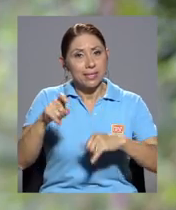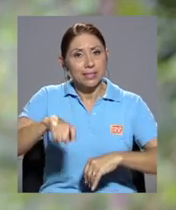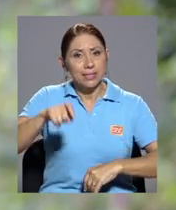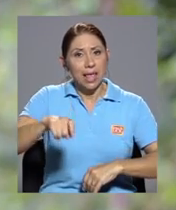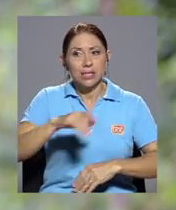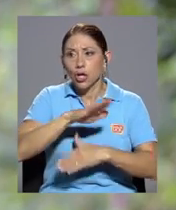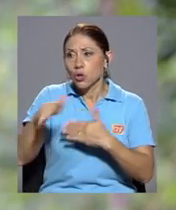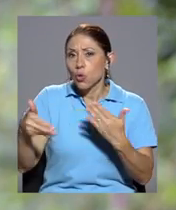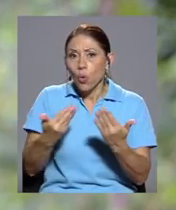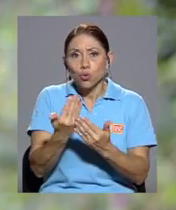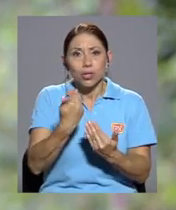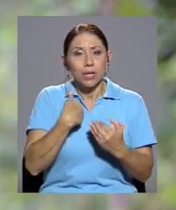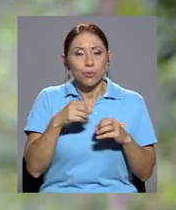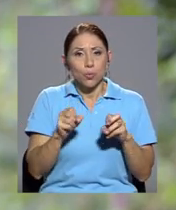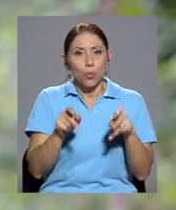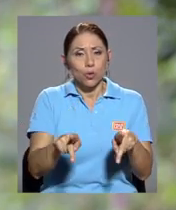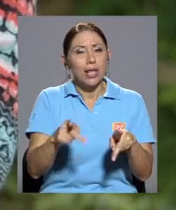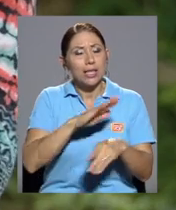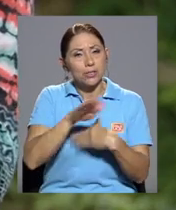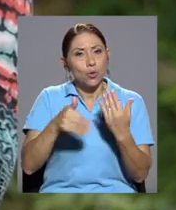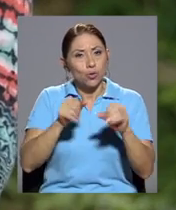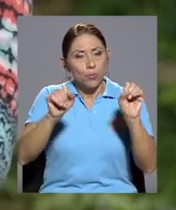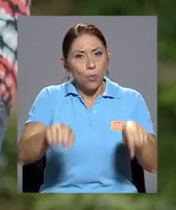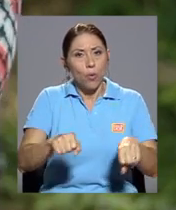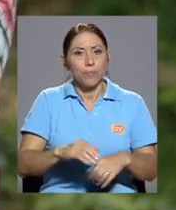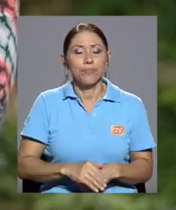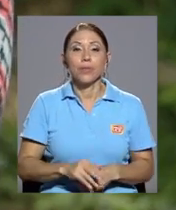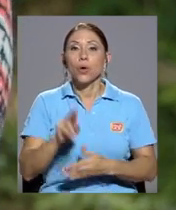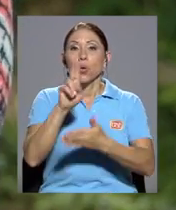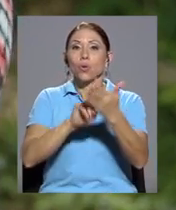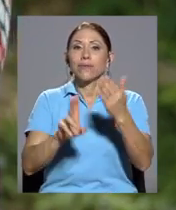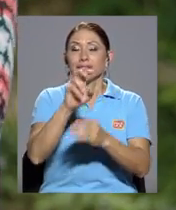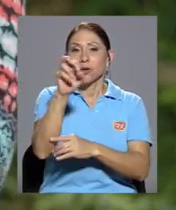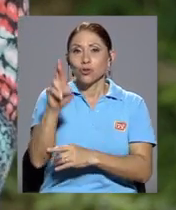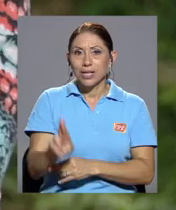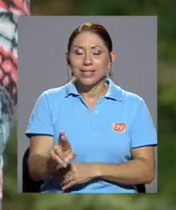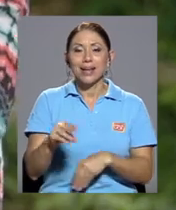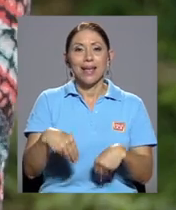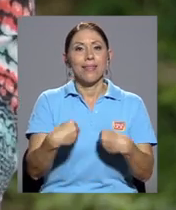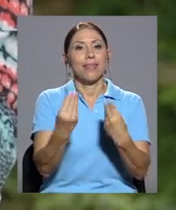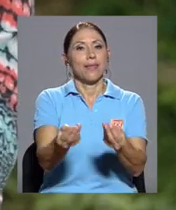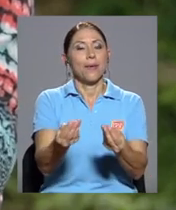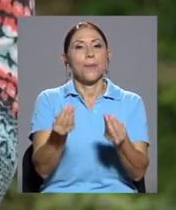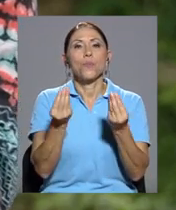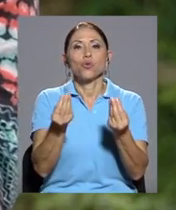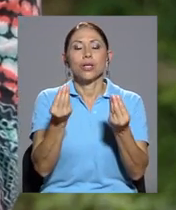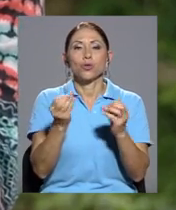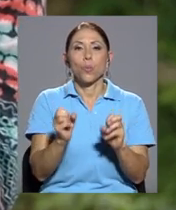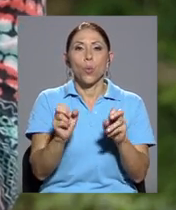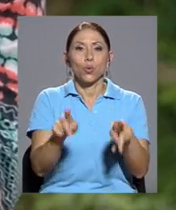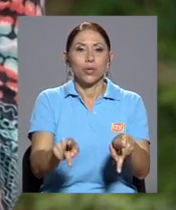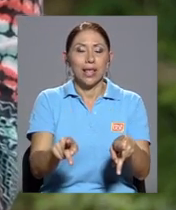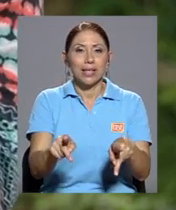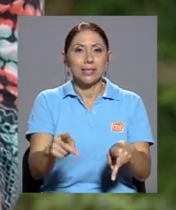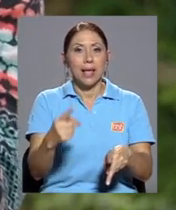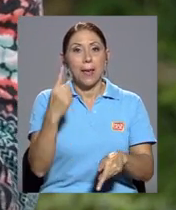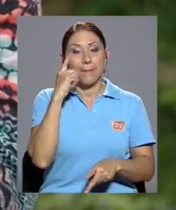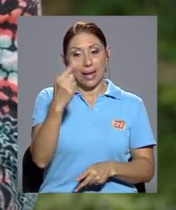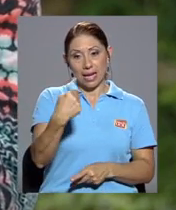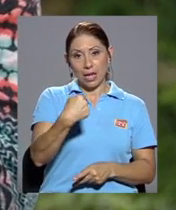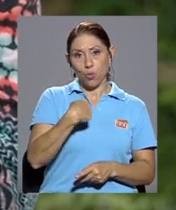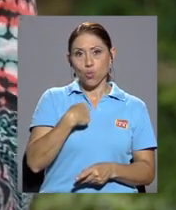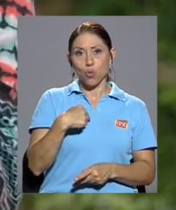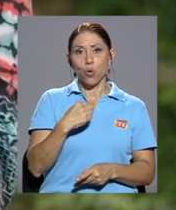todos tenemos oportunidades y podemos la universidad de costa rica ofrece muchas de nuestras oportunidades para que uno como